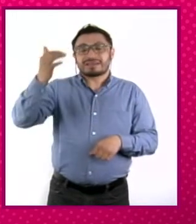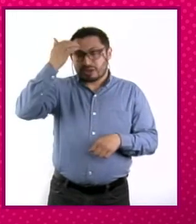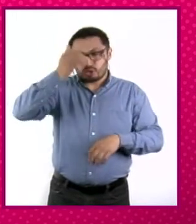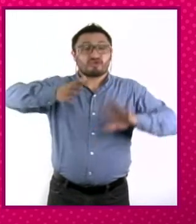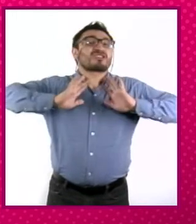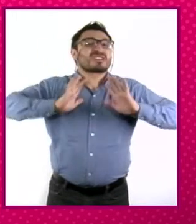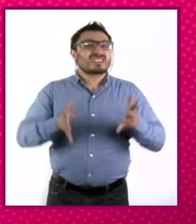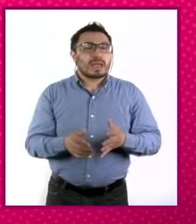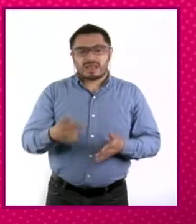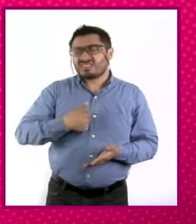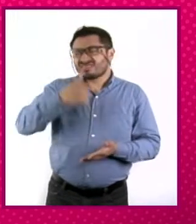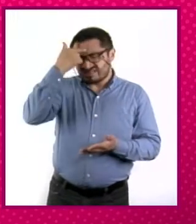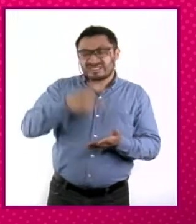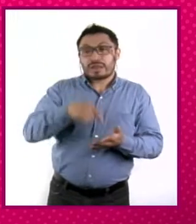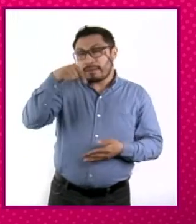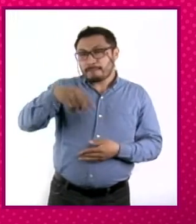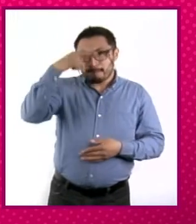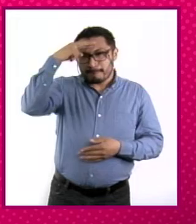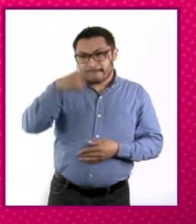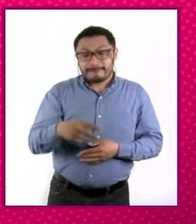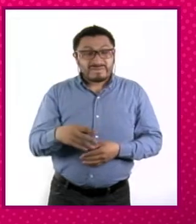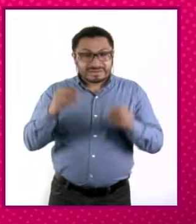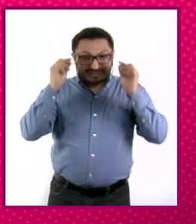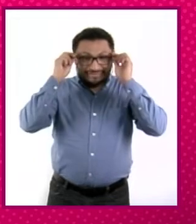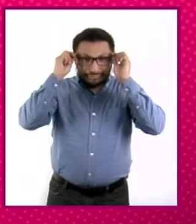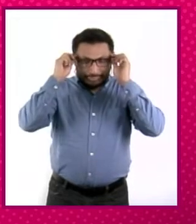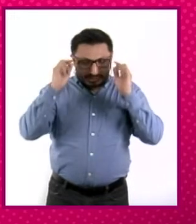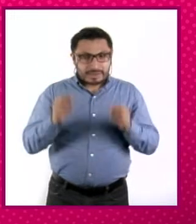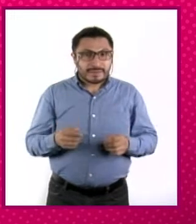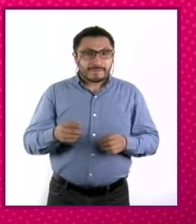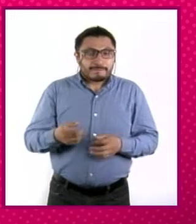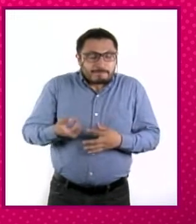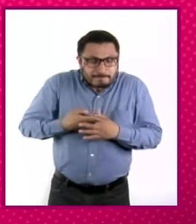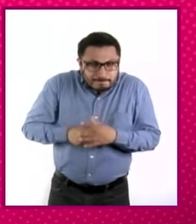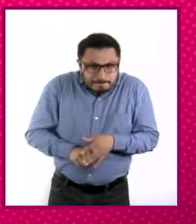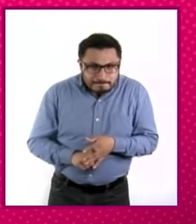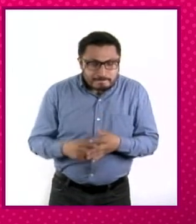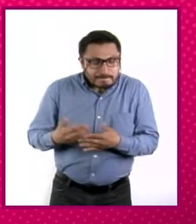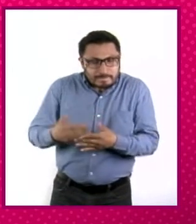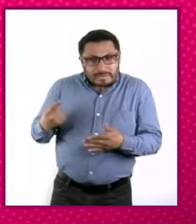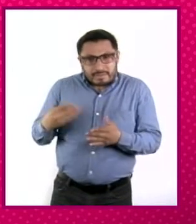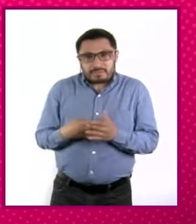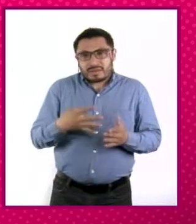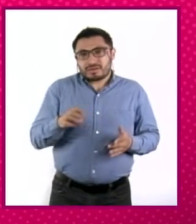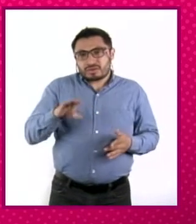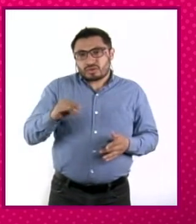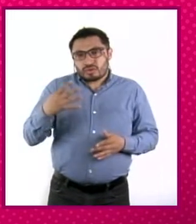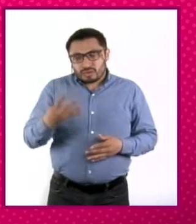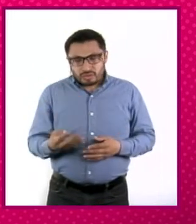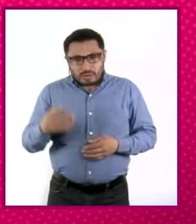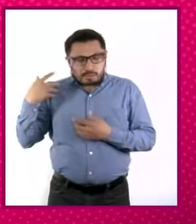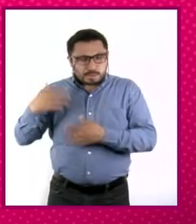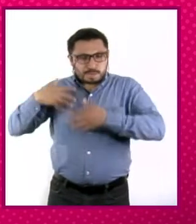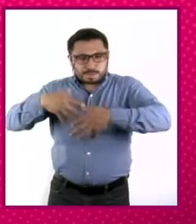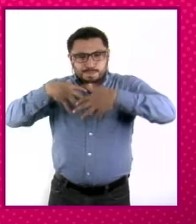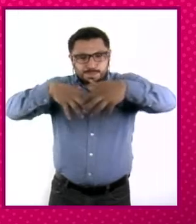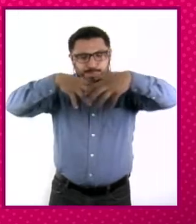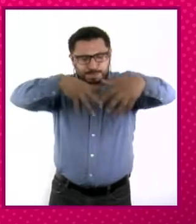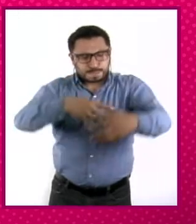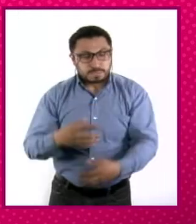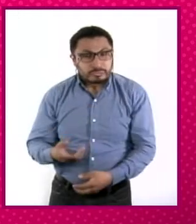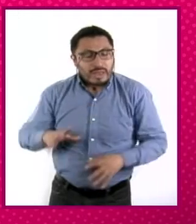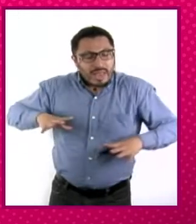Unidos, en Argentina, en Canadá, en todos lados. Y entonces les cambiaban su forma de ser, les cambiaban sus vestidos, los llevaban